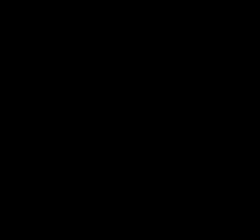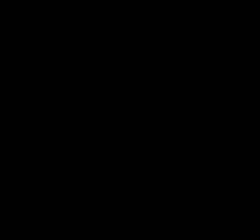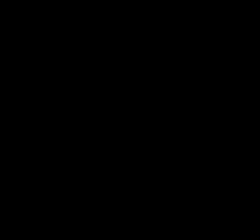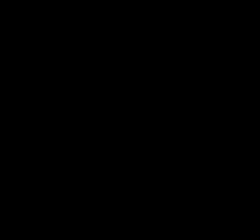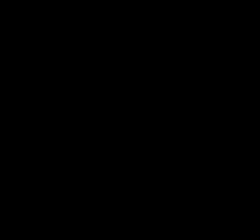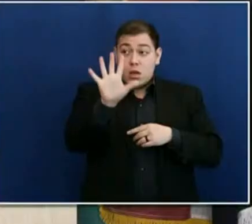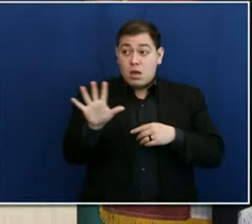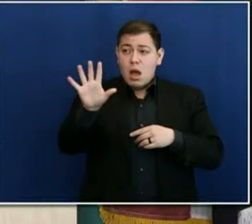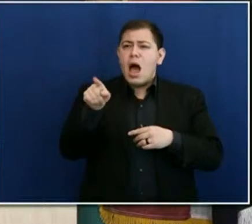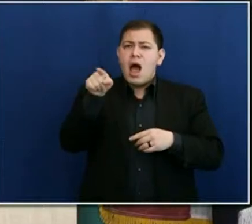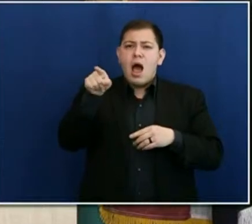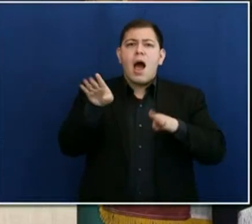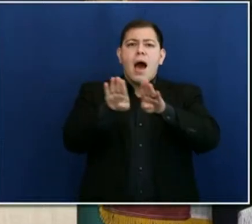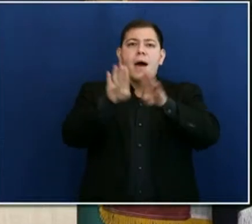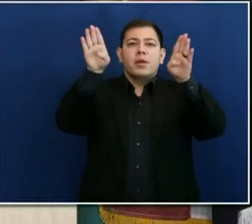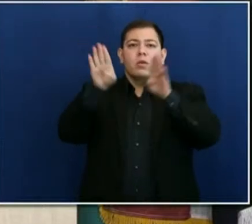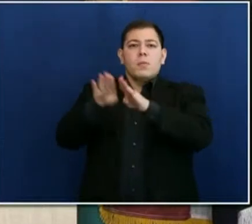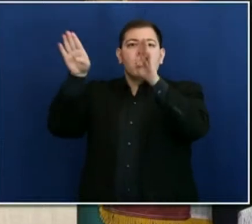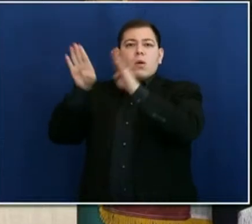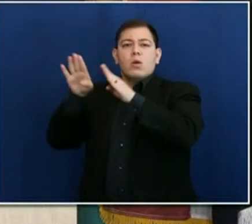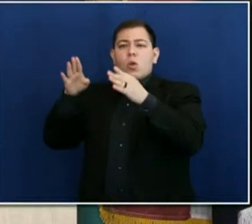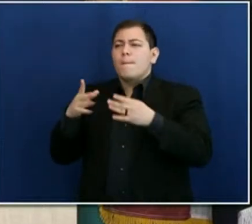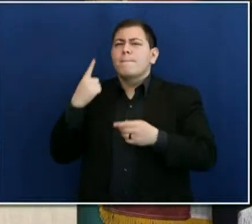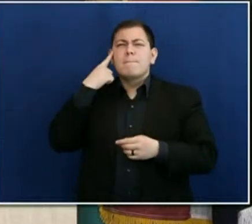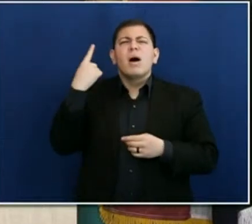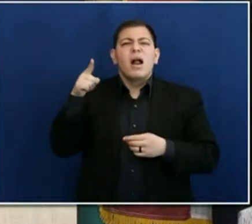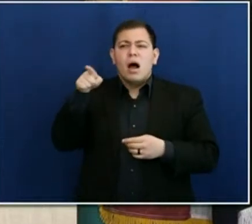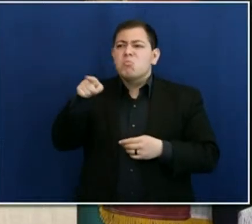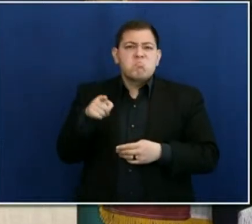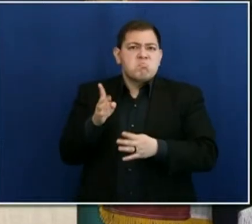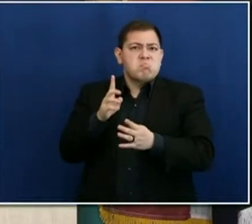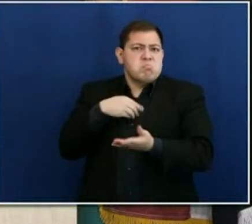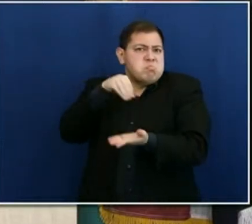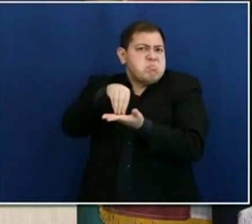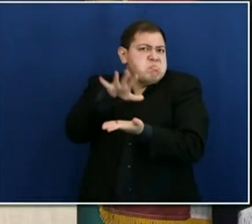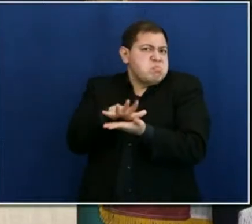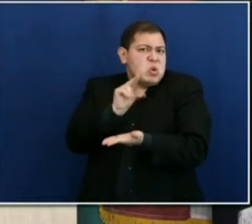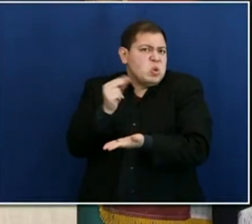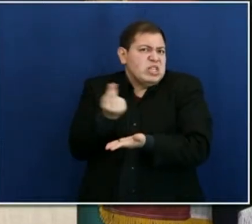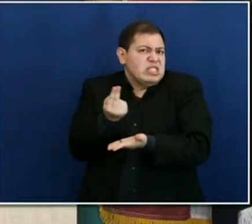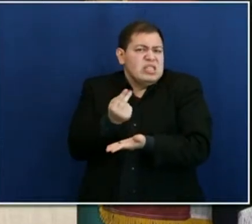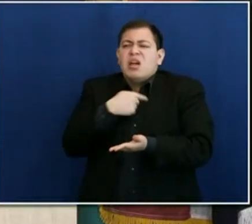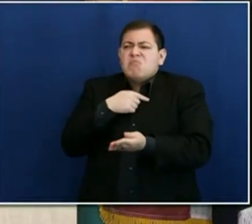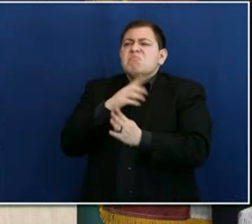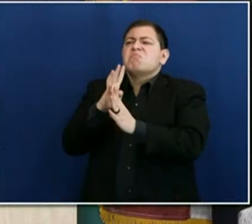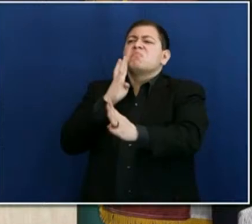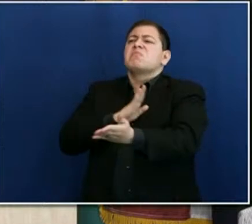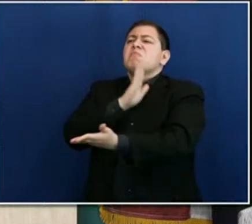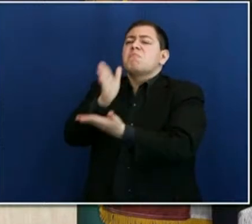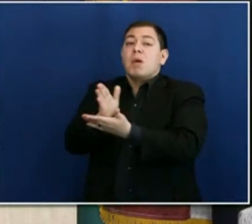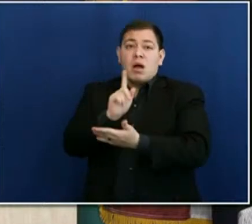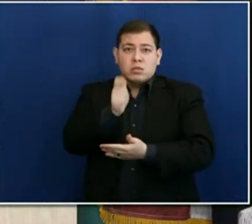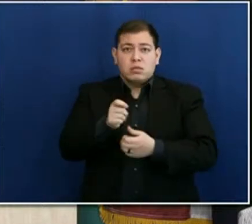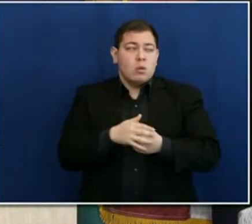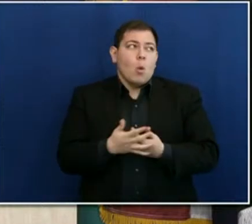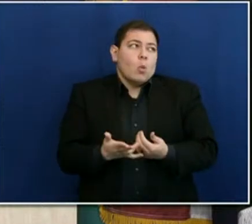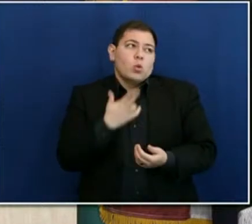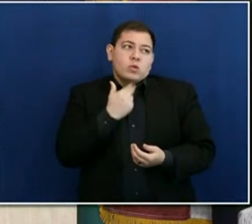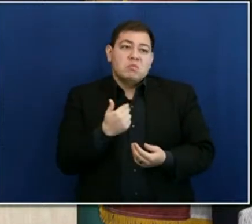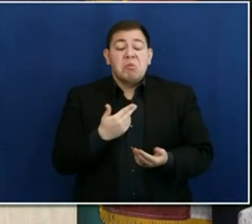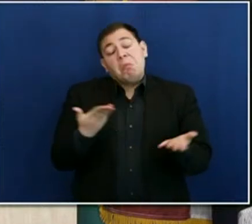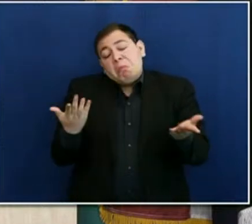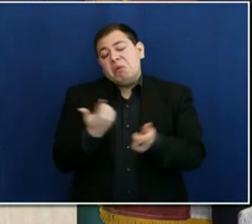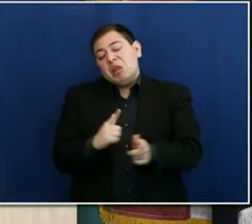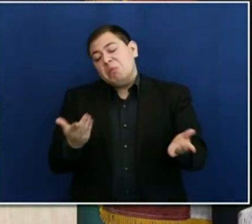sin a recibir su vacuna es porque sabemos que sí funciona. Queremos eliminar todas las barreras para que la gente